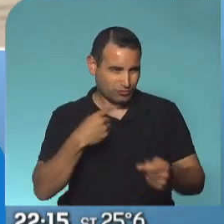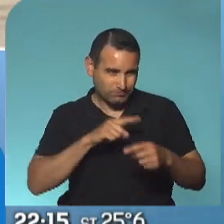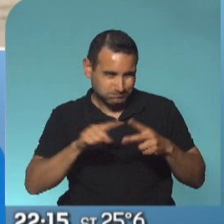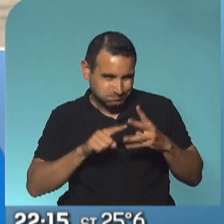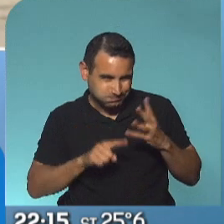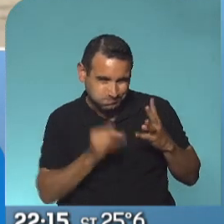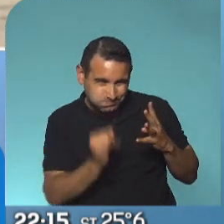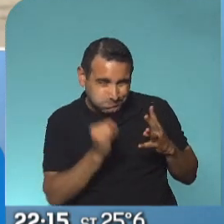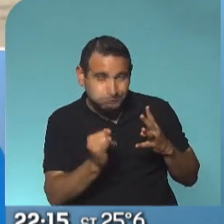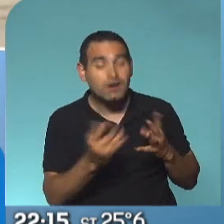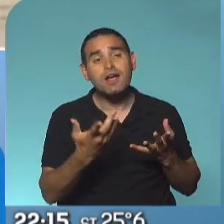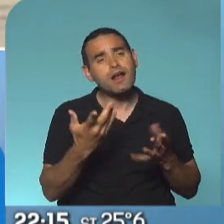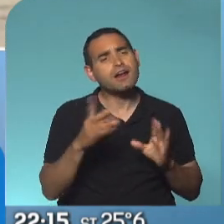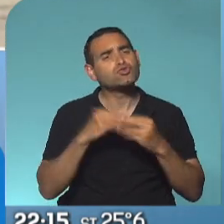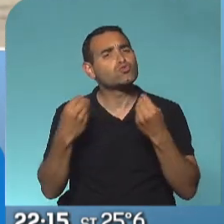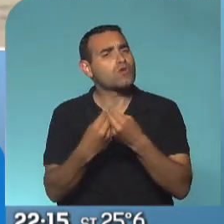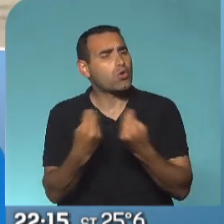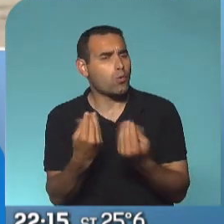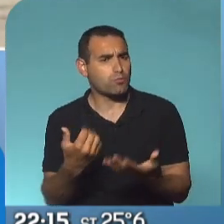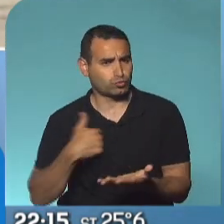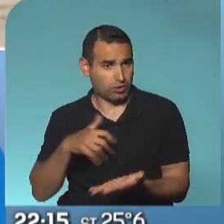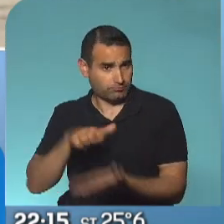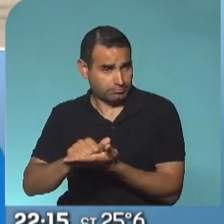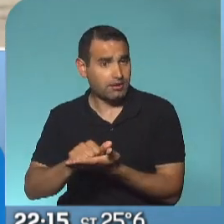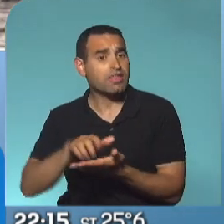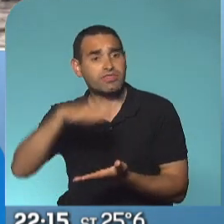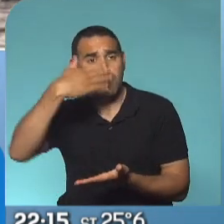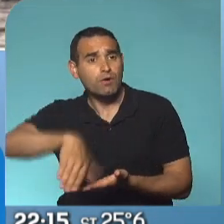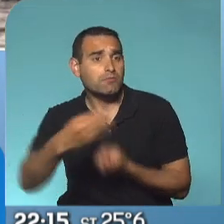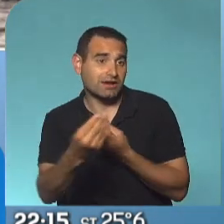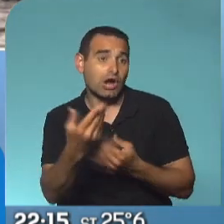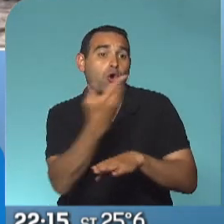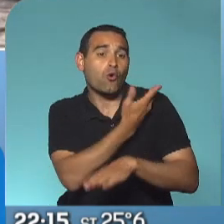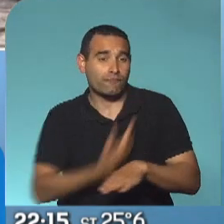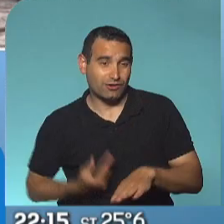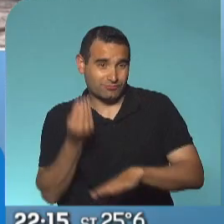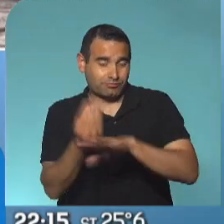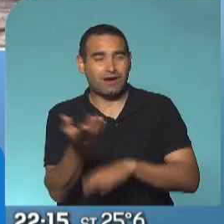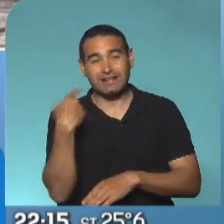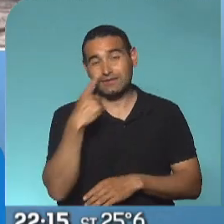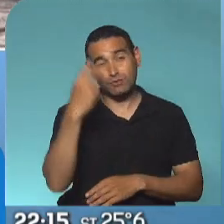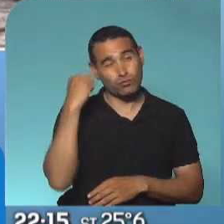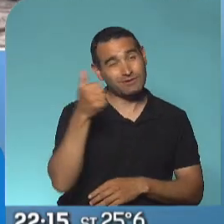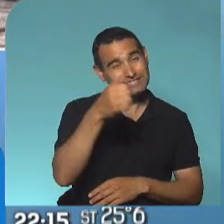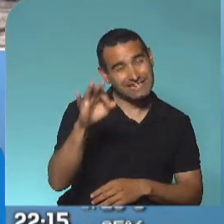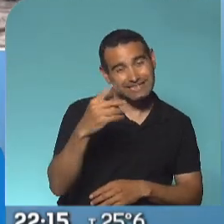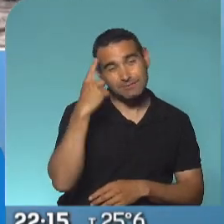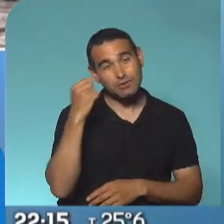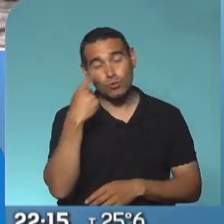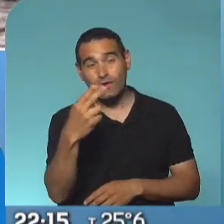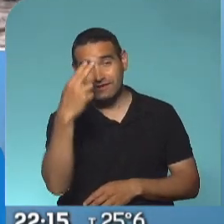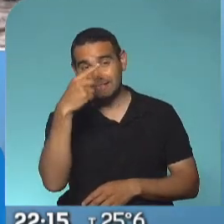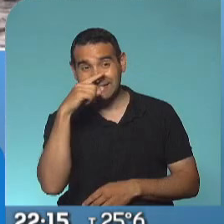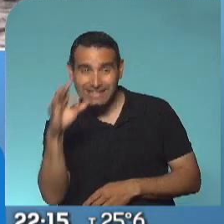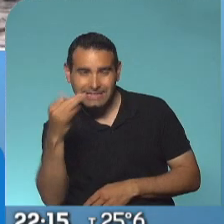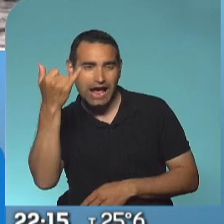recién. Ahora, el resultado del golpe de Estado tiene que ver con el gobierno que se constituye. En los años 60 y 70 había dictaduras, ¿no?